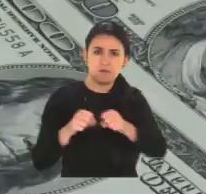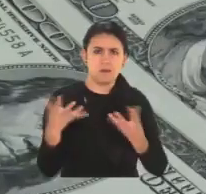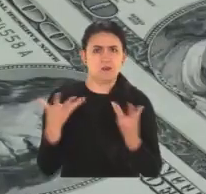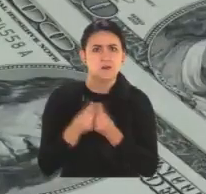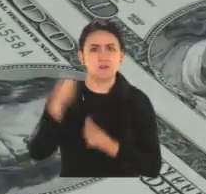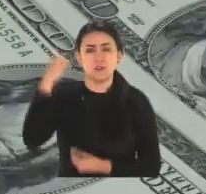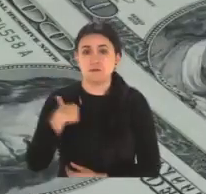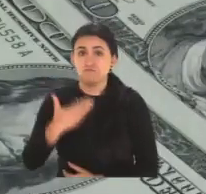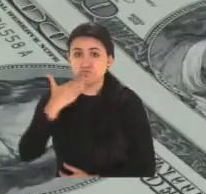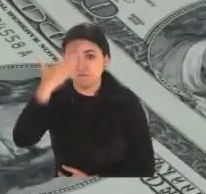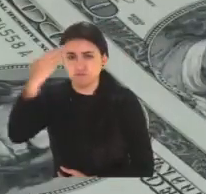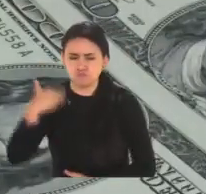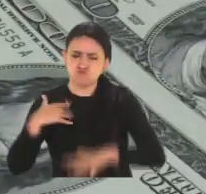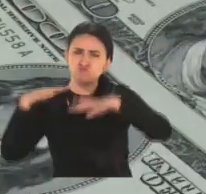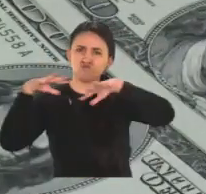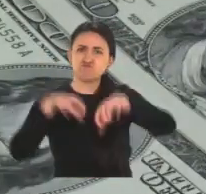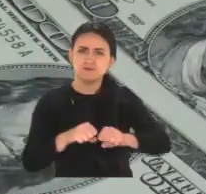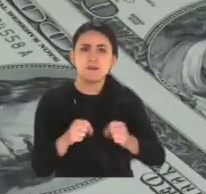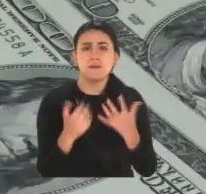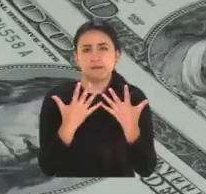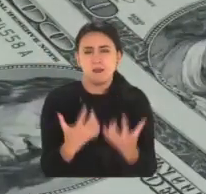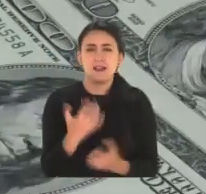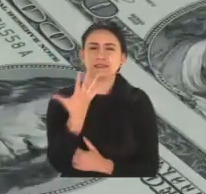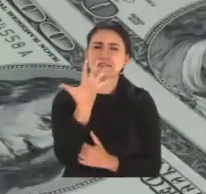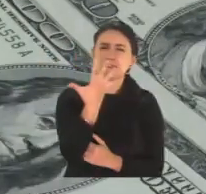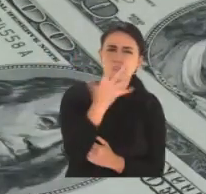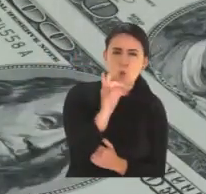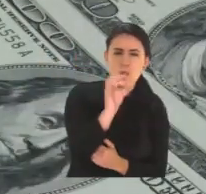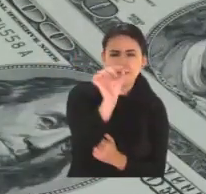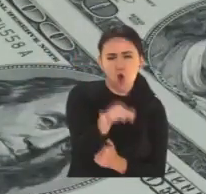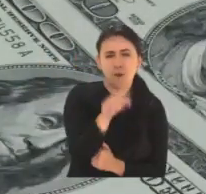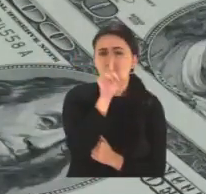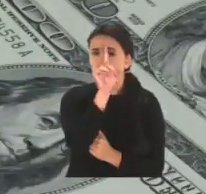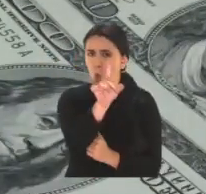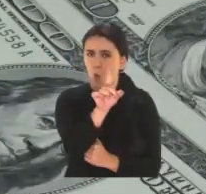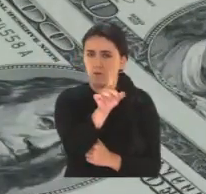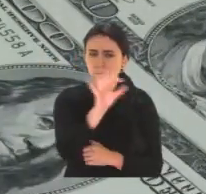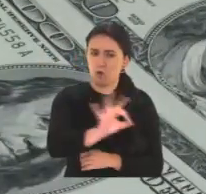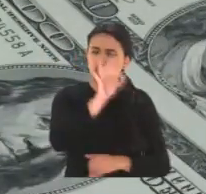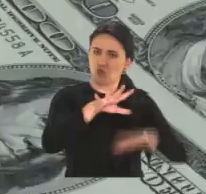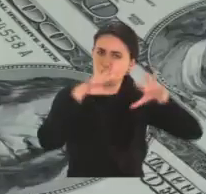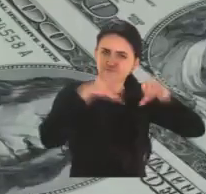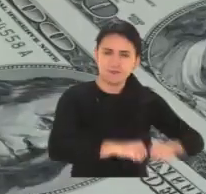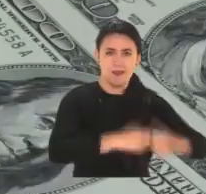de Abu Dhabi es quedarse con entre el 50,1% de la compañía y el